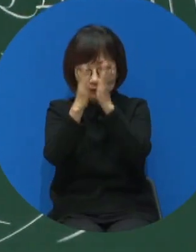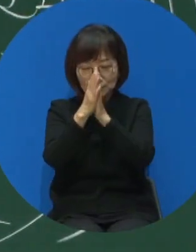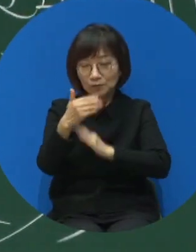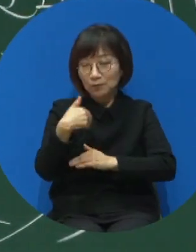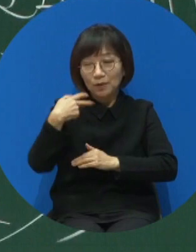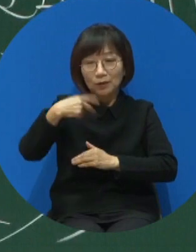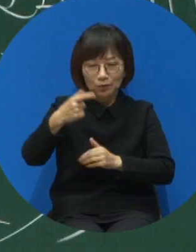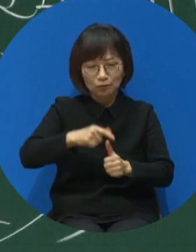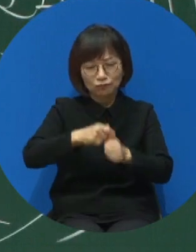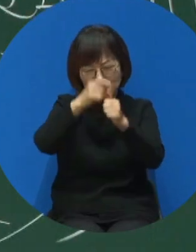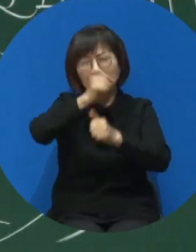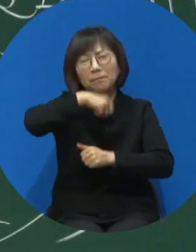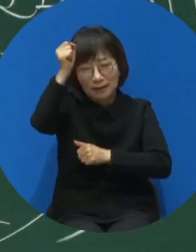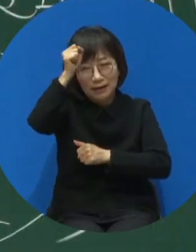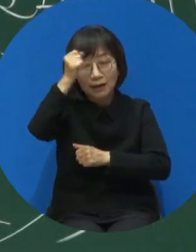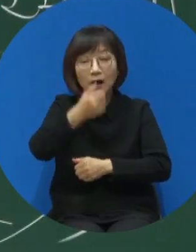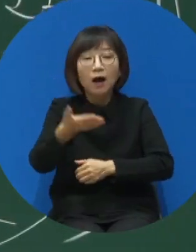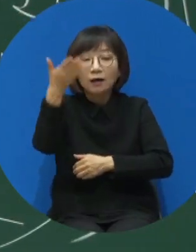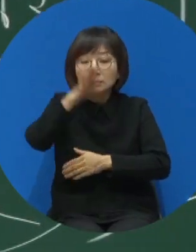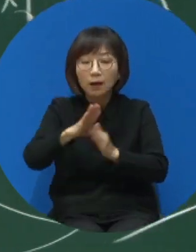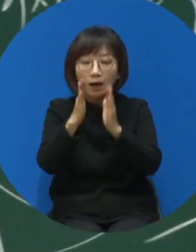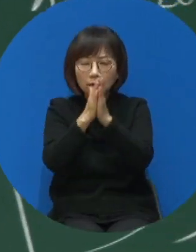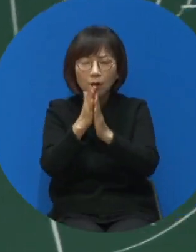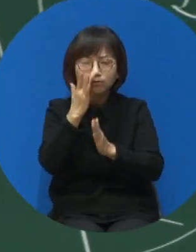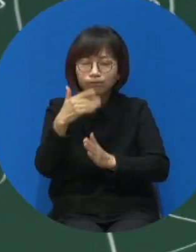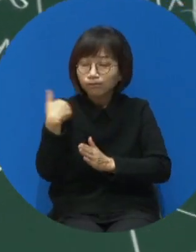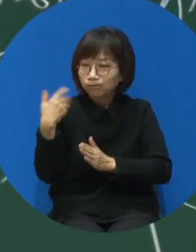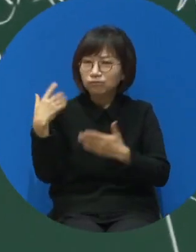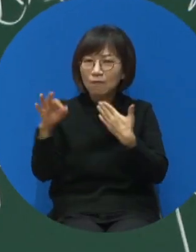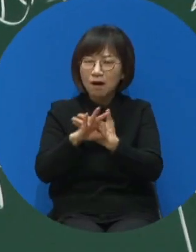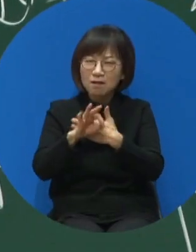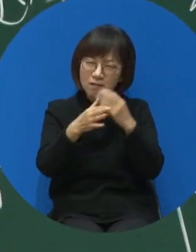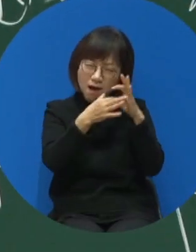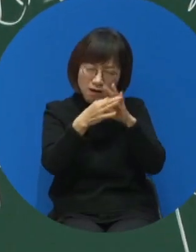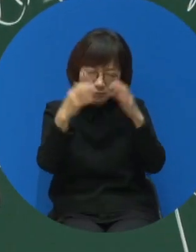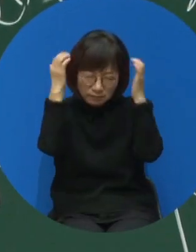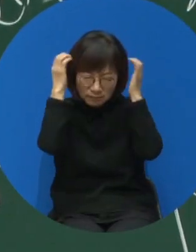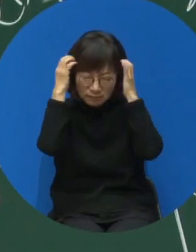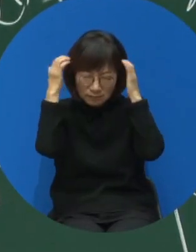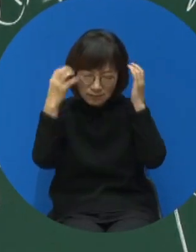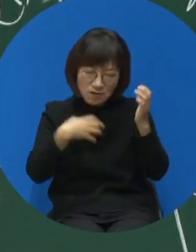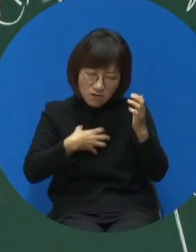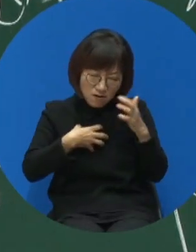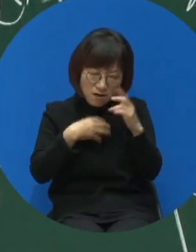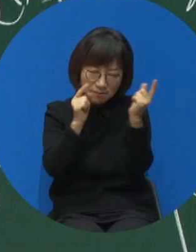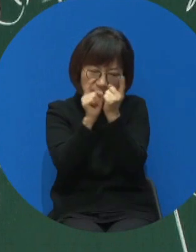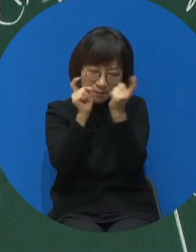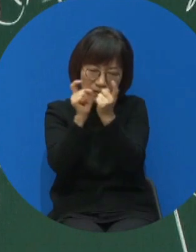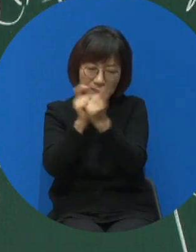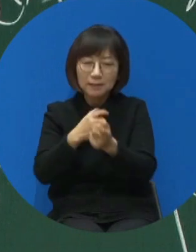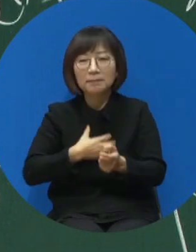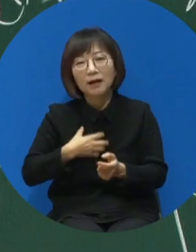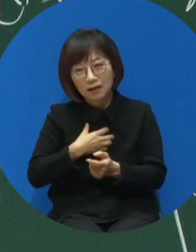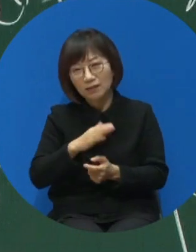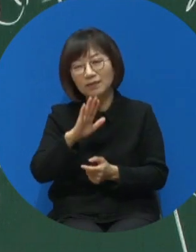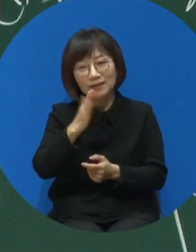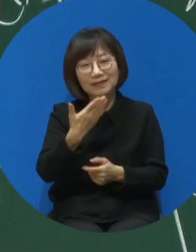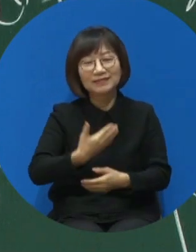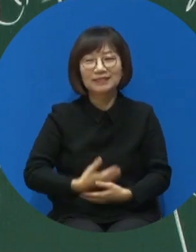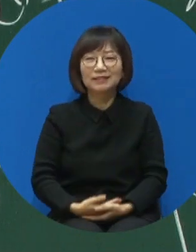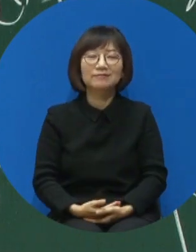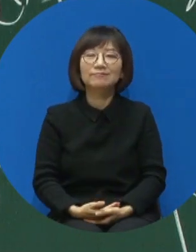como la gente que viene a la iglesia no conoce la oración aunque esto no afecta a la salvación el problema es que no reciben respuestas continuamente